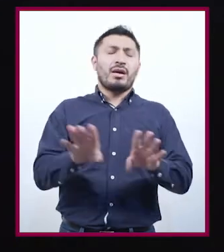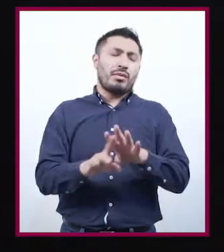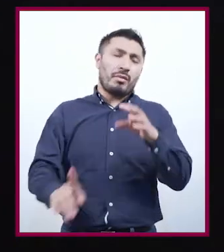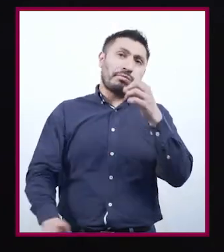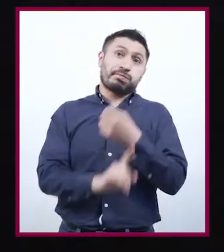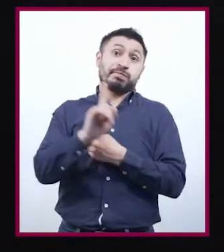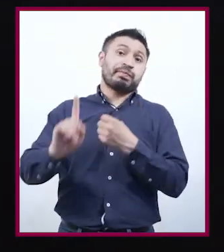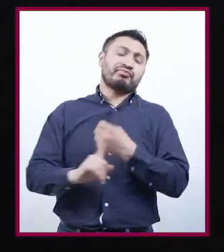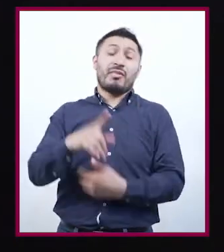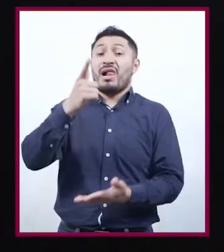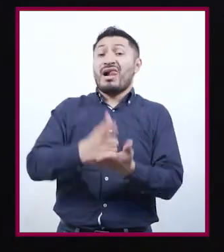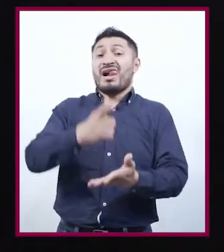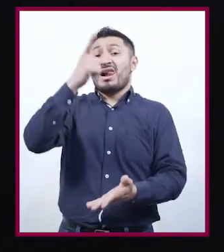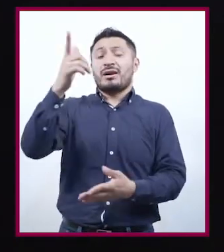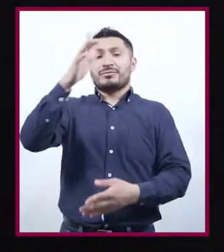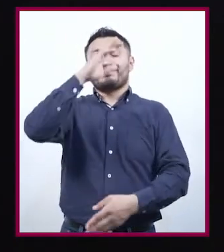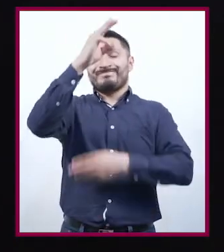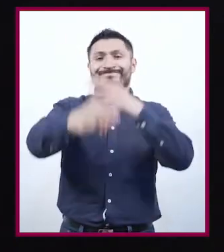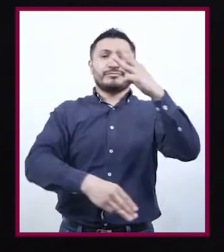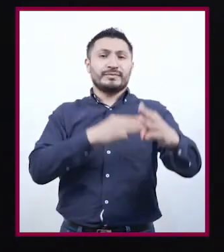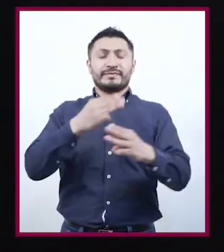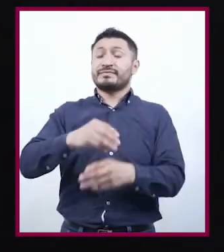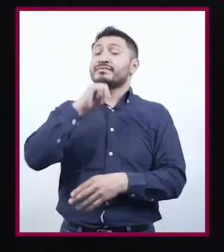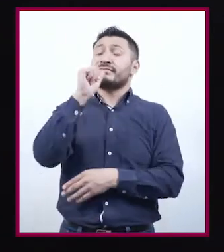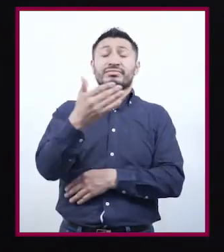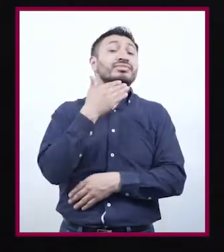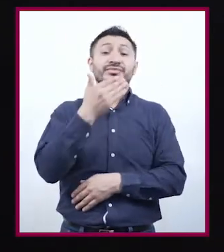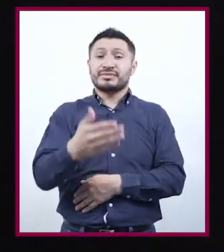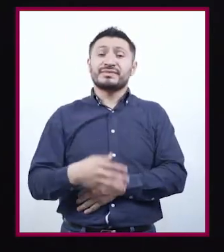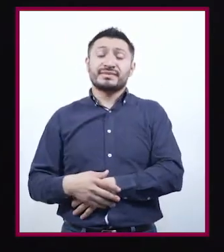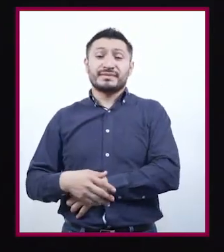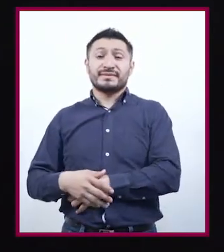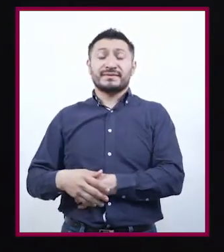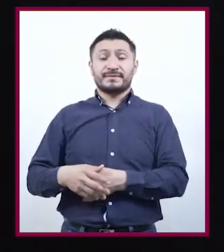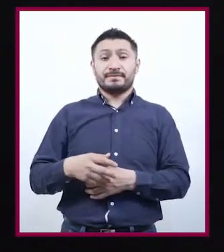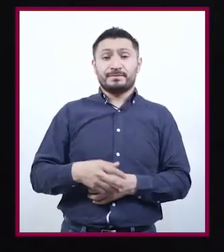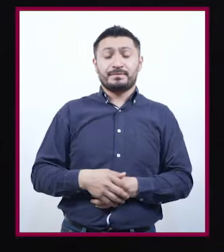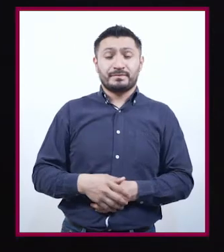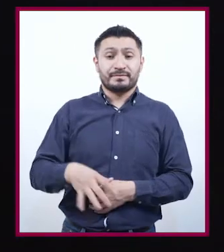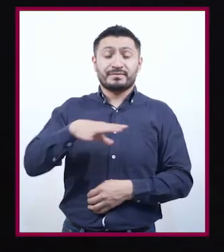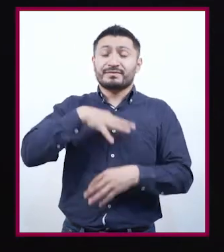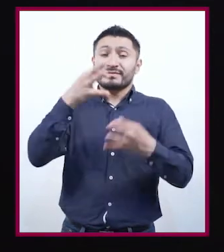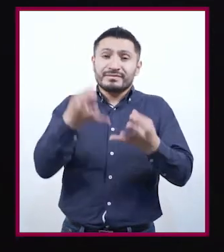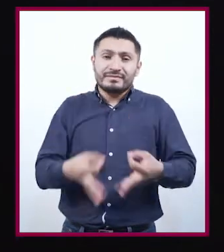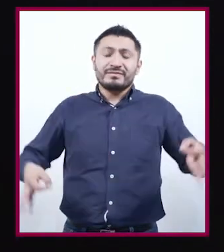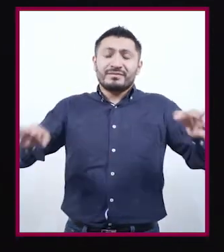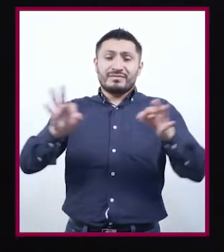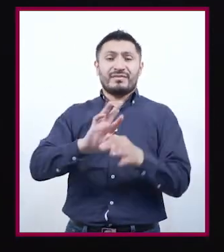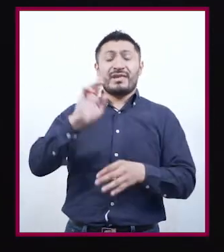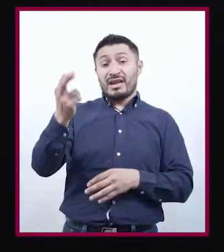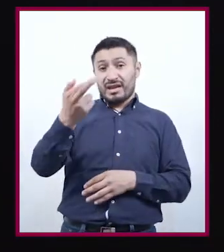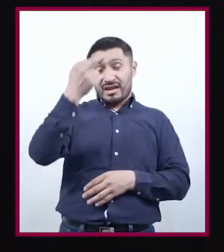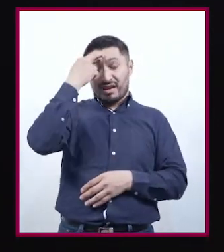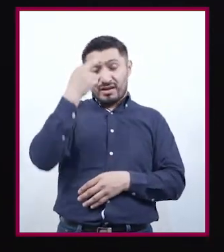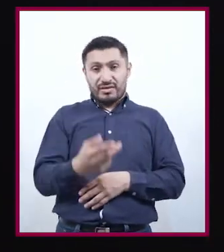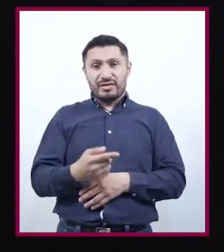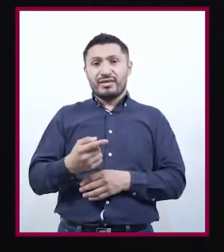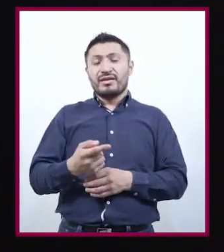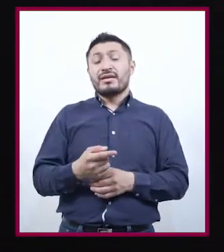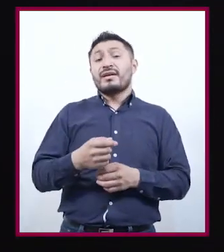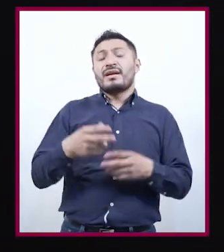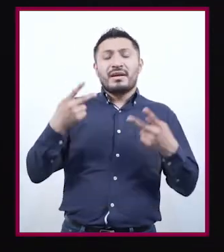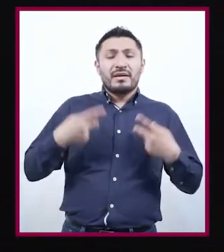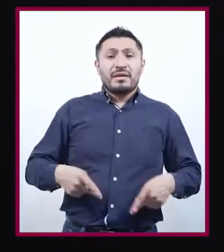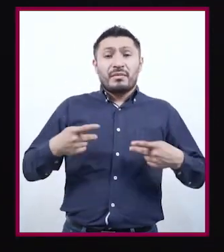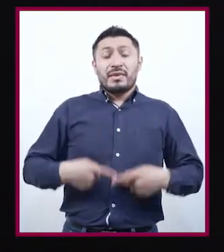situación era complejísima, todo el mundo estaba inconforme. En este contexto adquiere importancia una figura fundamental